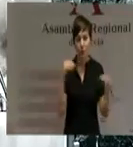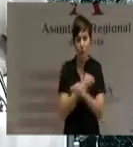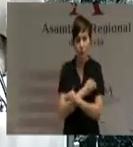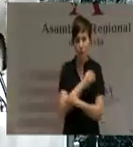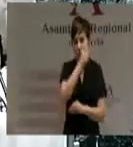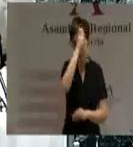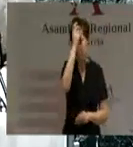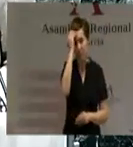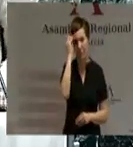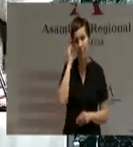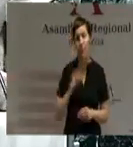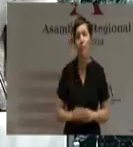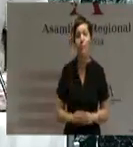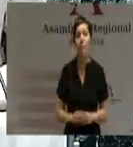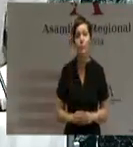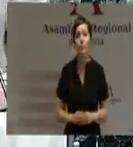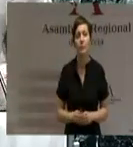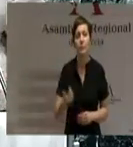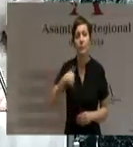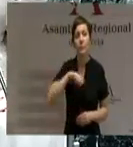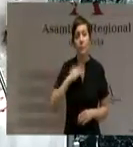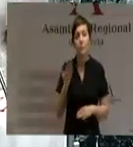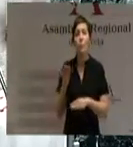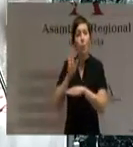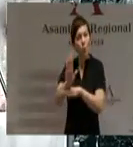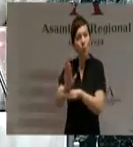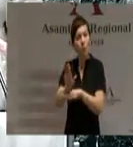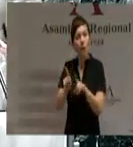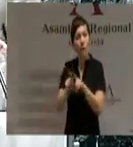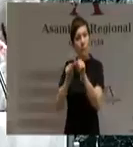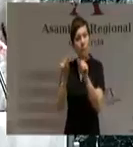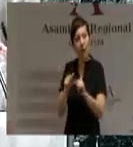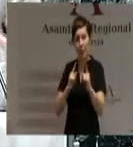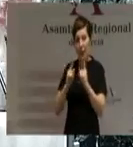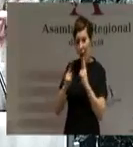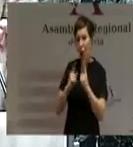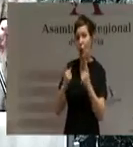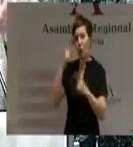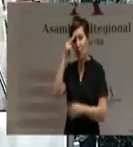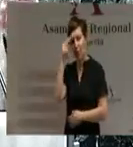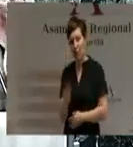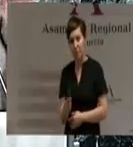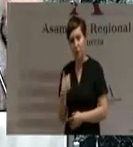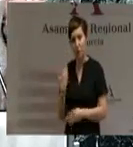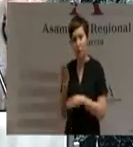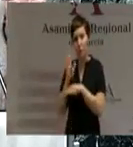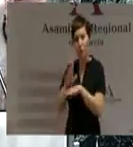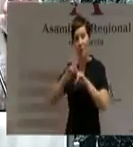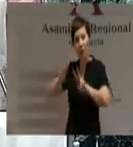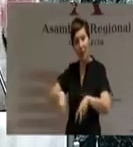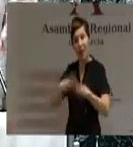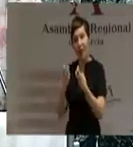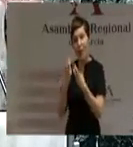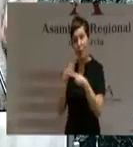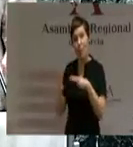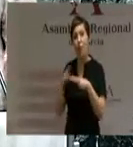habíamos hecho una propuesta desde el diálogo y el respeto. Desde luego, esa propuesta de regeneración política